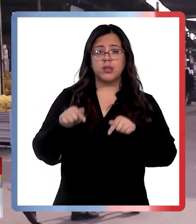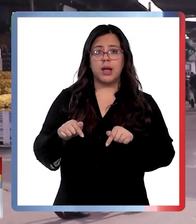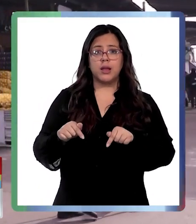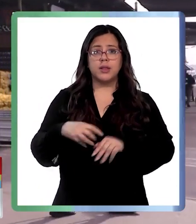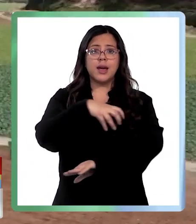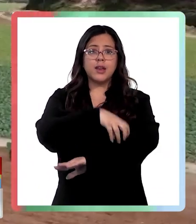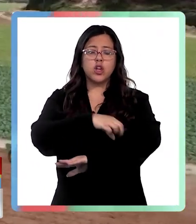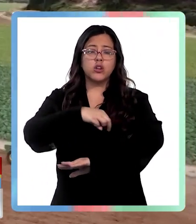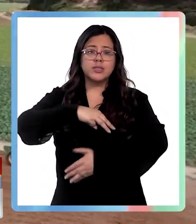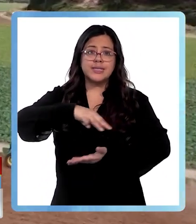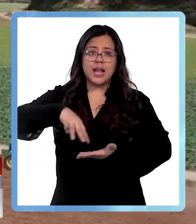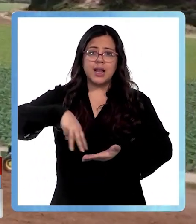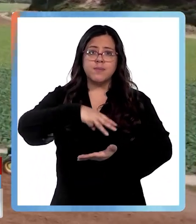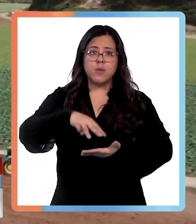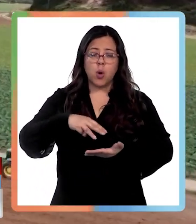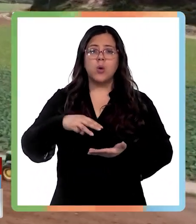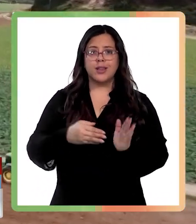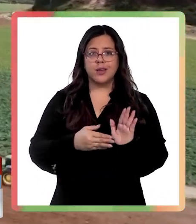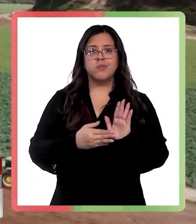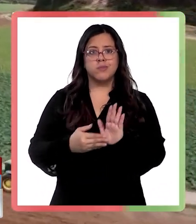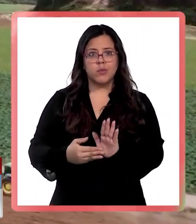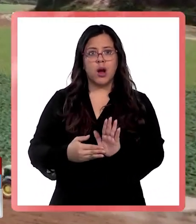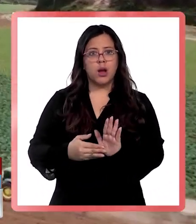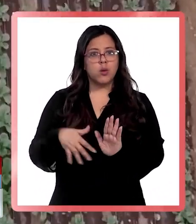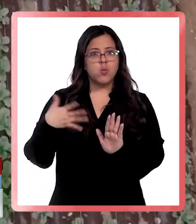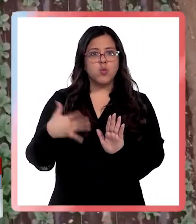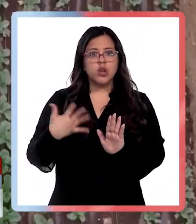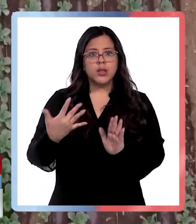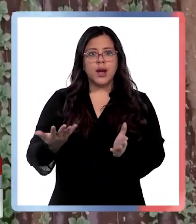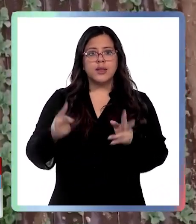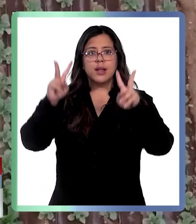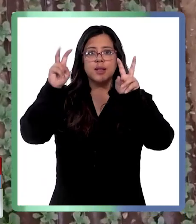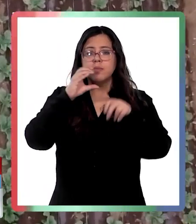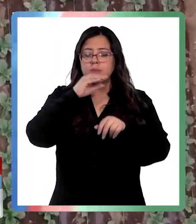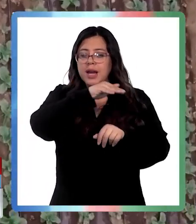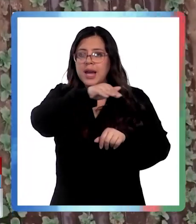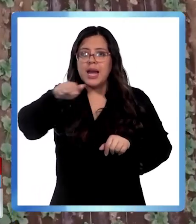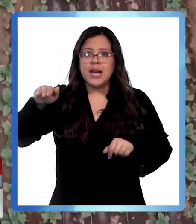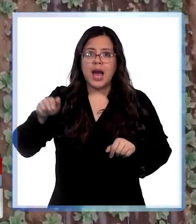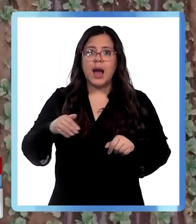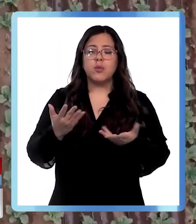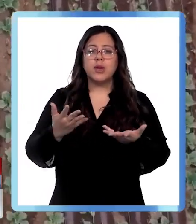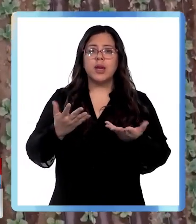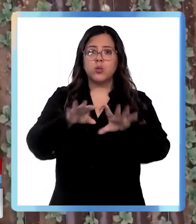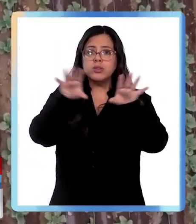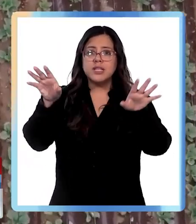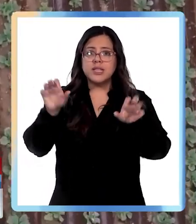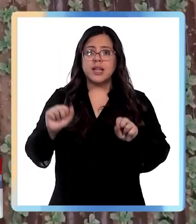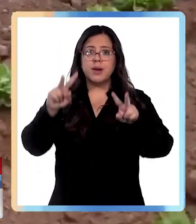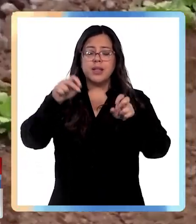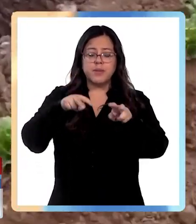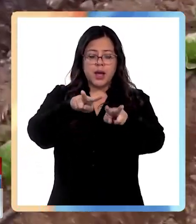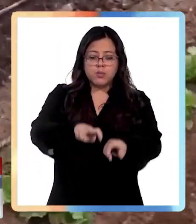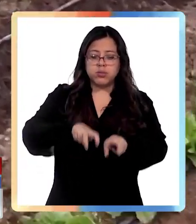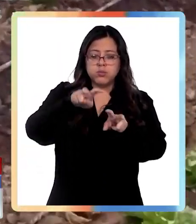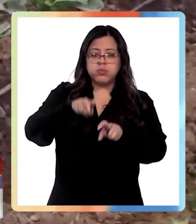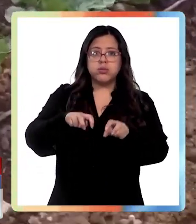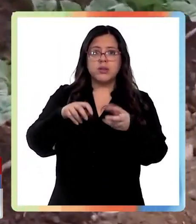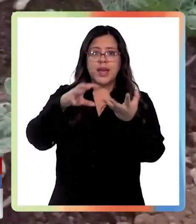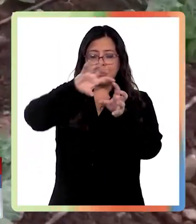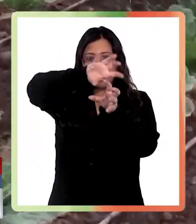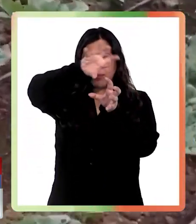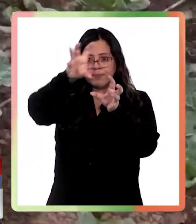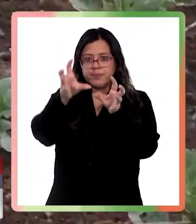área. La región del Maule es un claro ejemplo. Entre Campos es un sistema de riego que atraviesa una plantación de